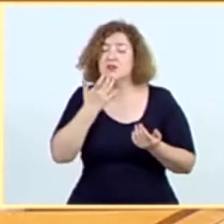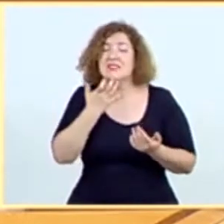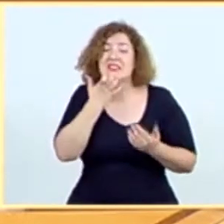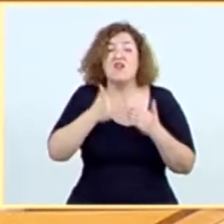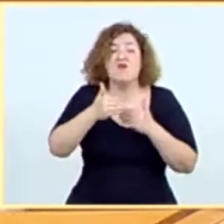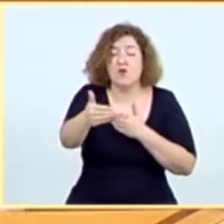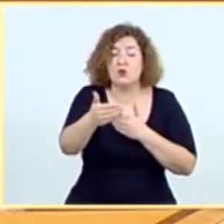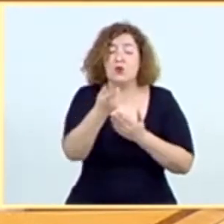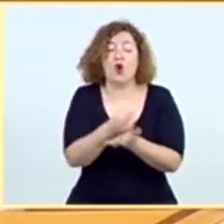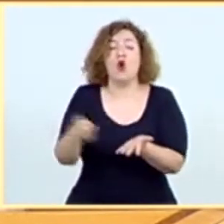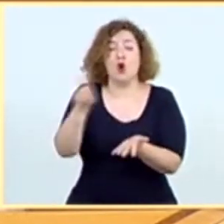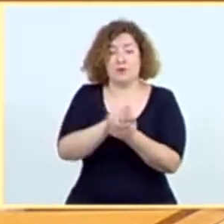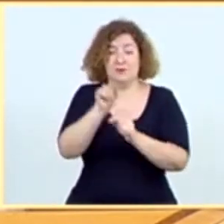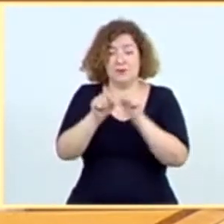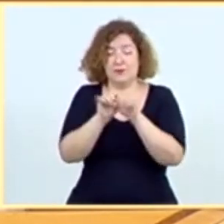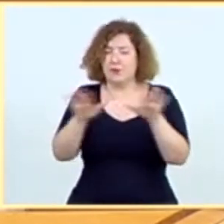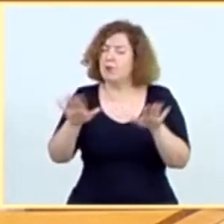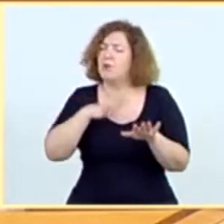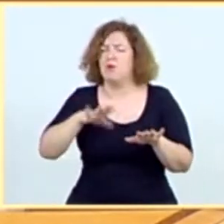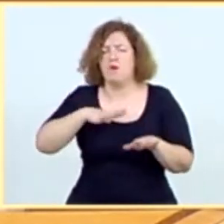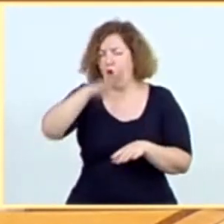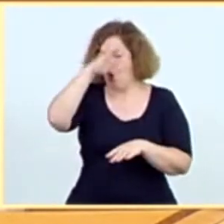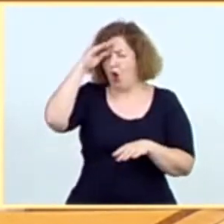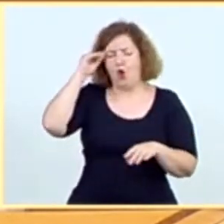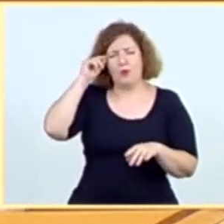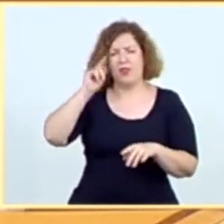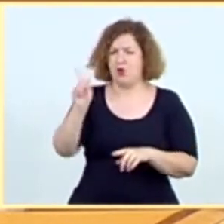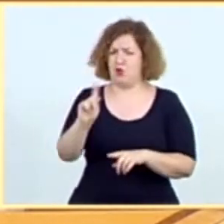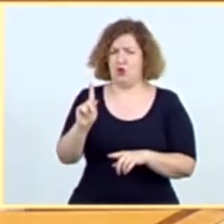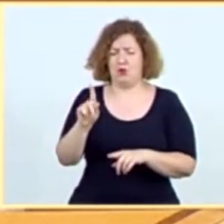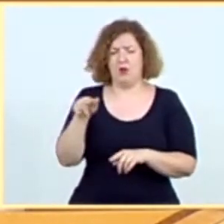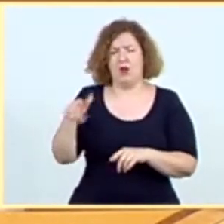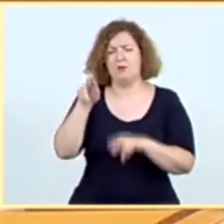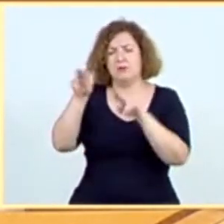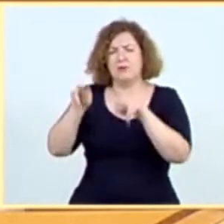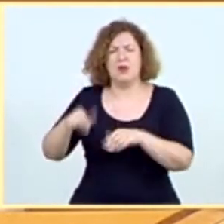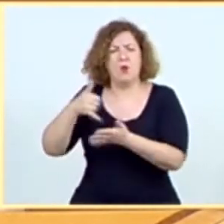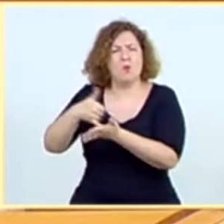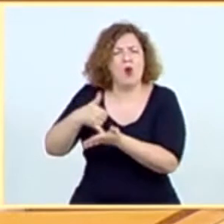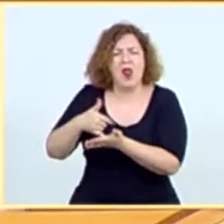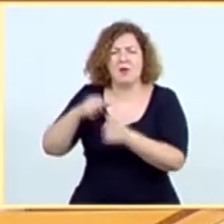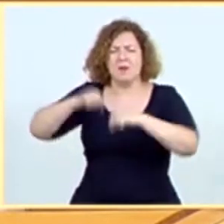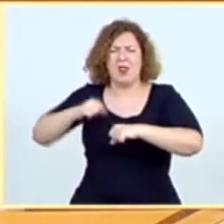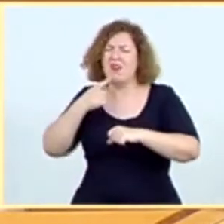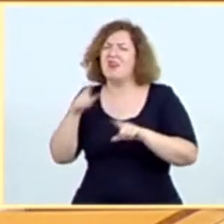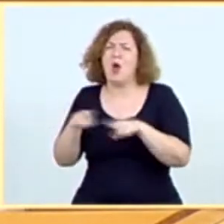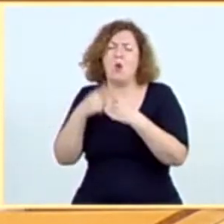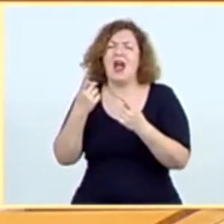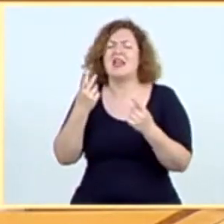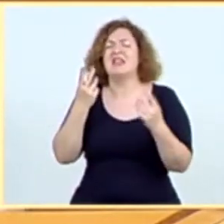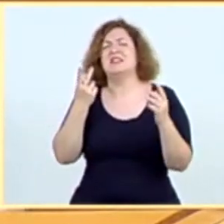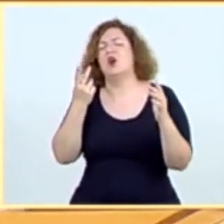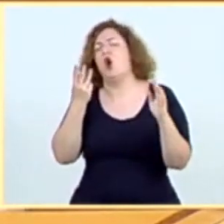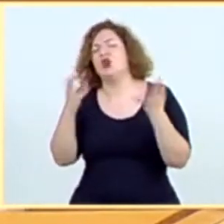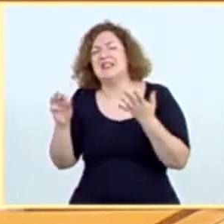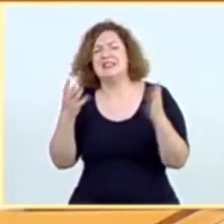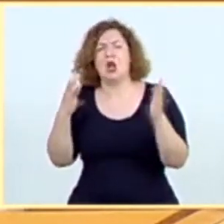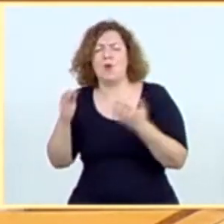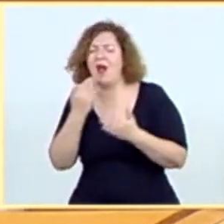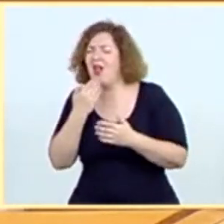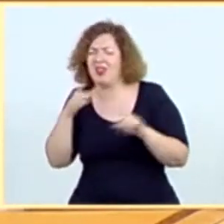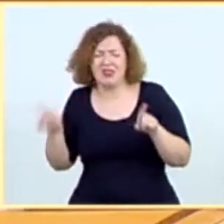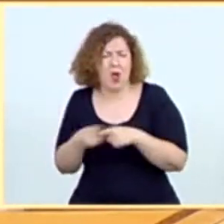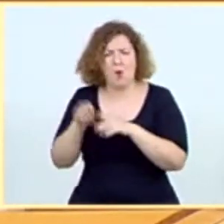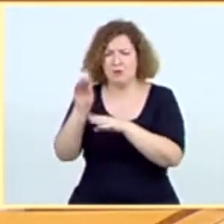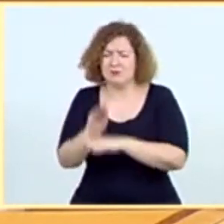futuro rebrote no vuelvan a olvidarse de nuestros ancianos, de los más vulnerables, tengan 80, 90 o más años. Y si hay un rebrote como ustedes